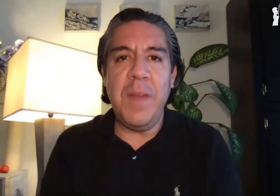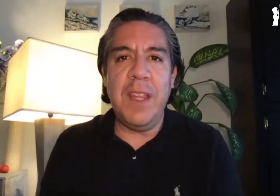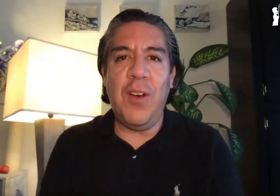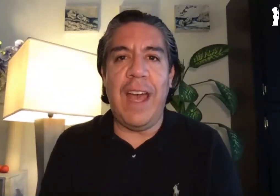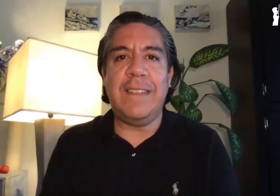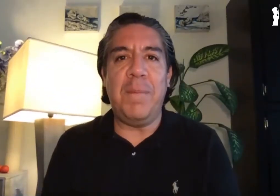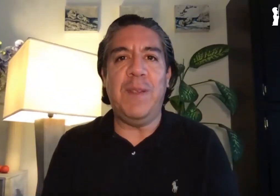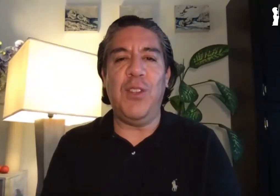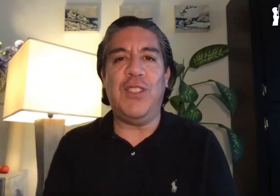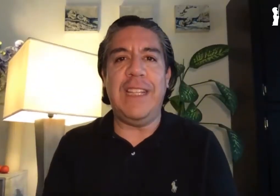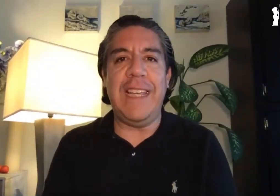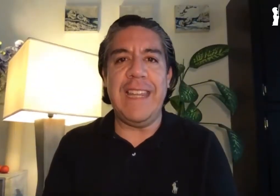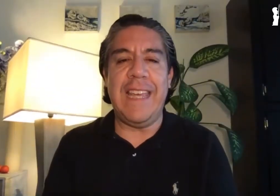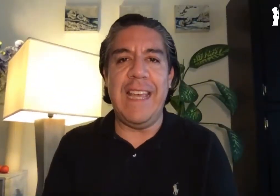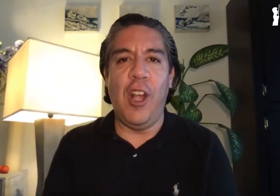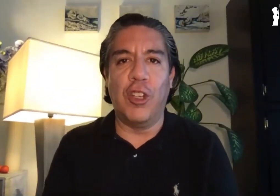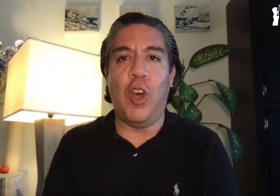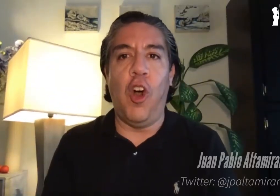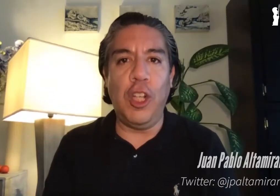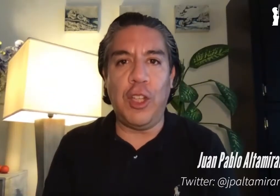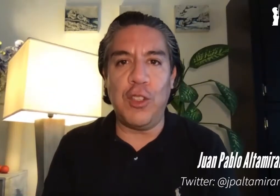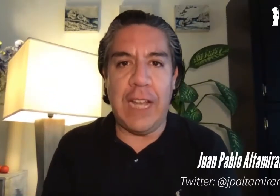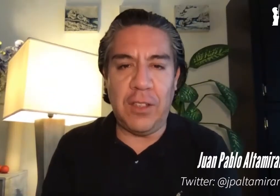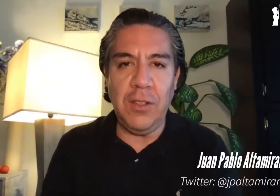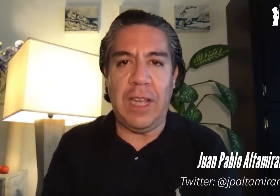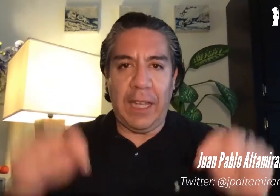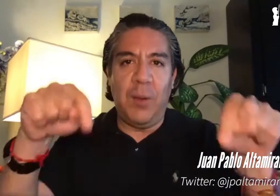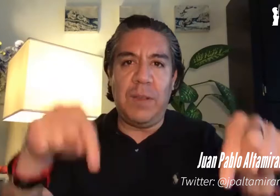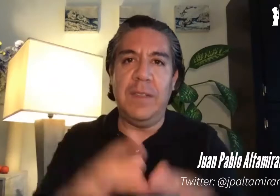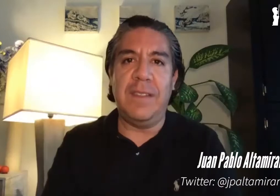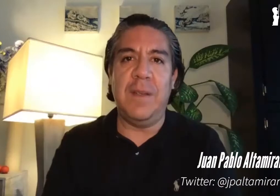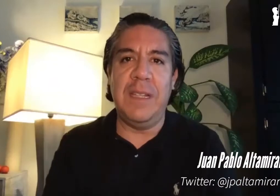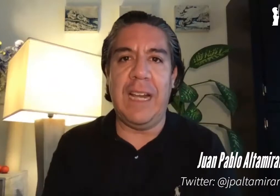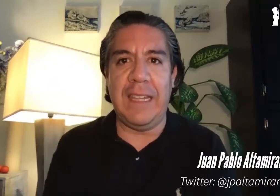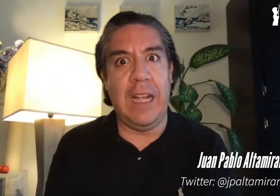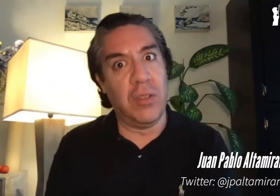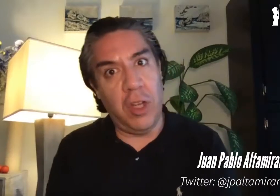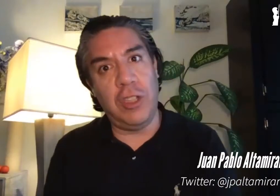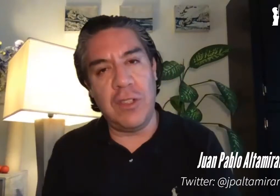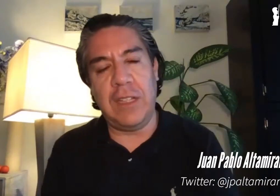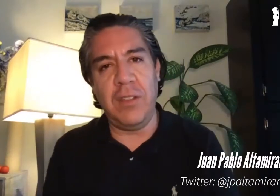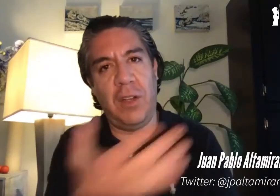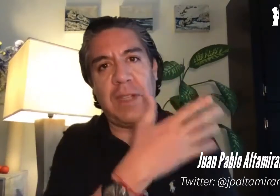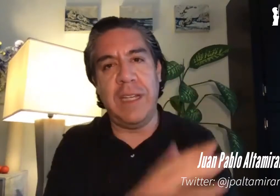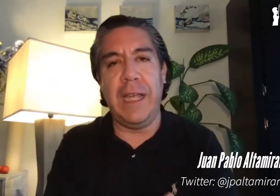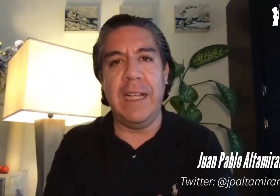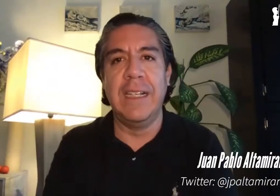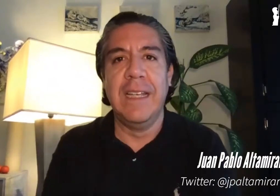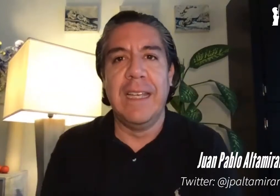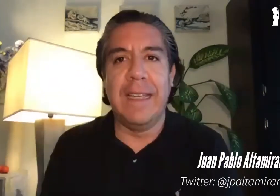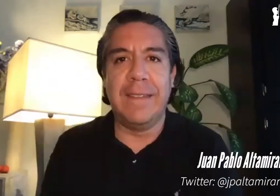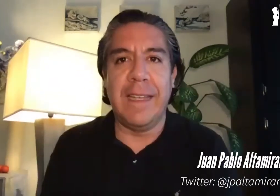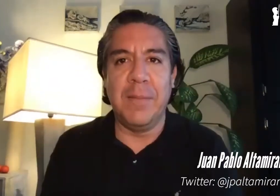¿Cómo le va? Bienvenido a este episodio 7 de los otros datos. Aquí justamente sí se va a enterar de los otros datos, no los que